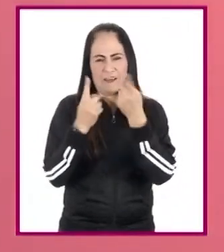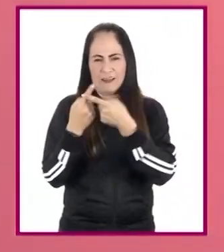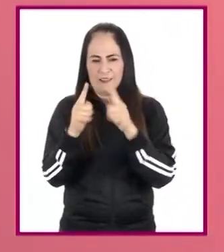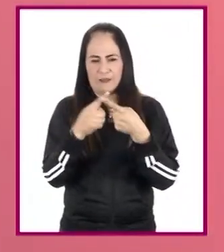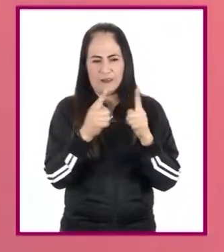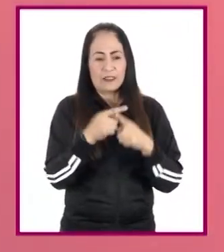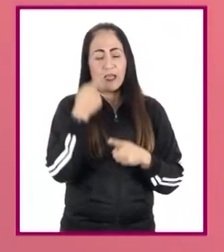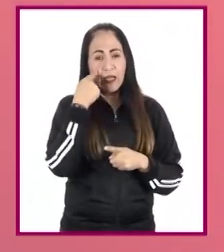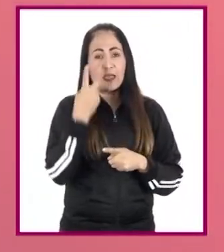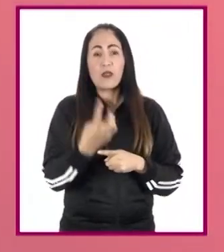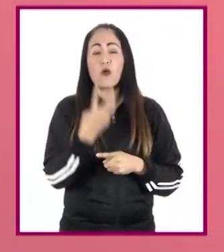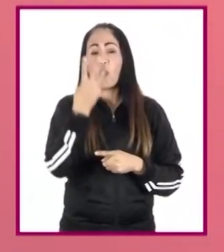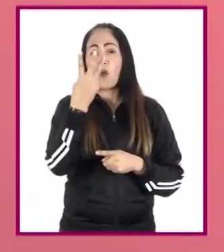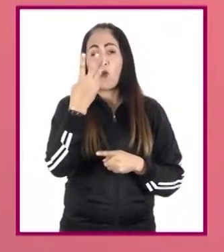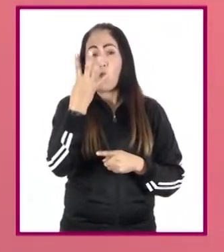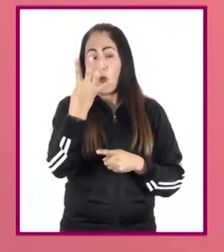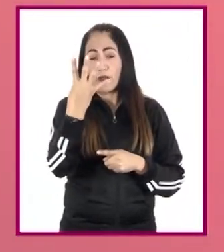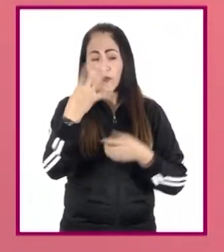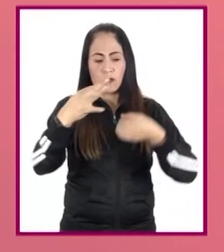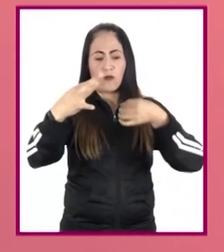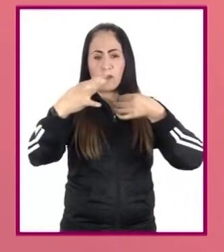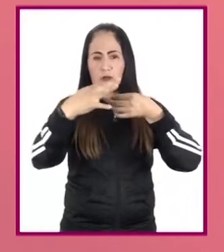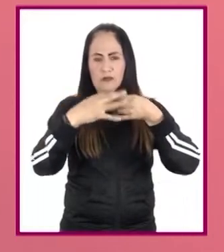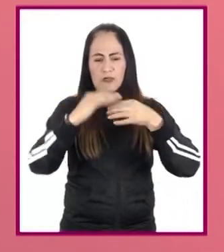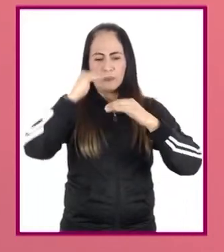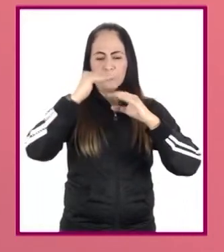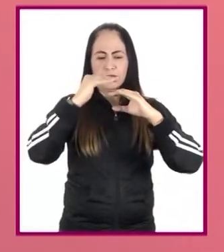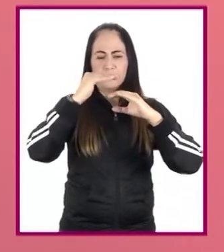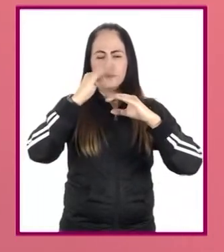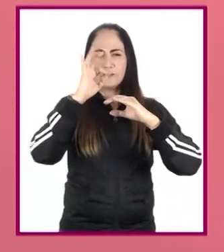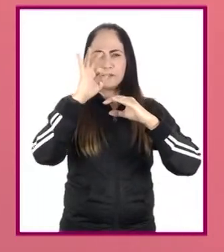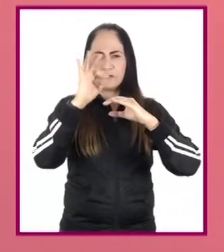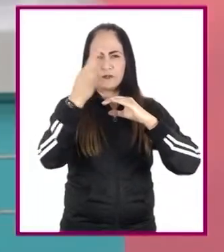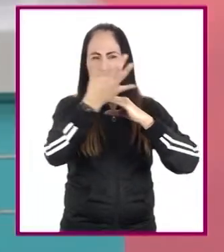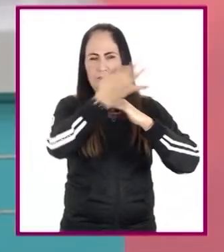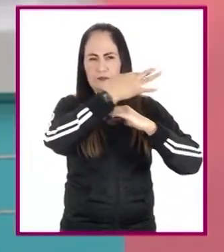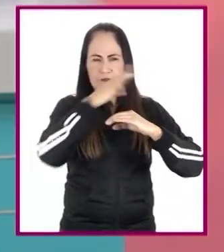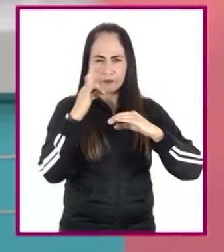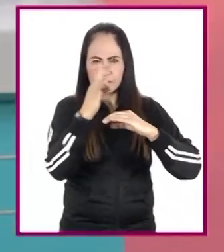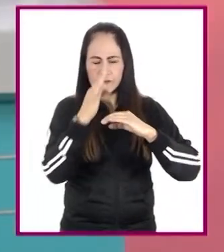4 orificios pequeños en la parte superior debajo del borde.